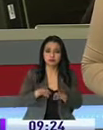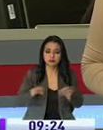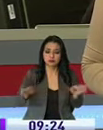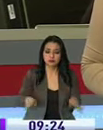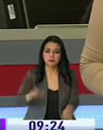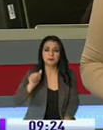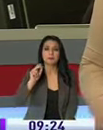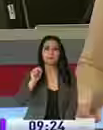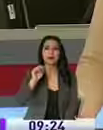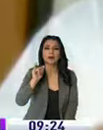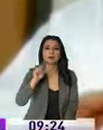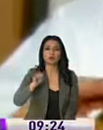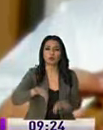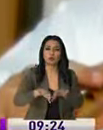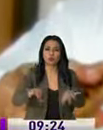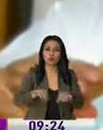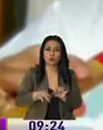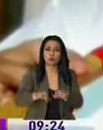bambú.